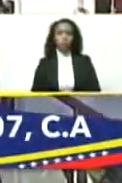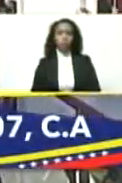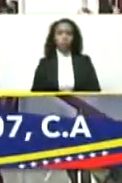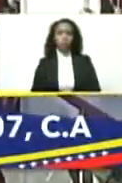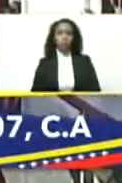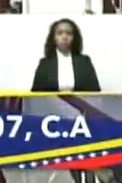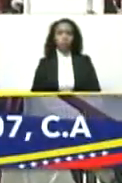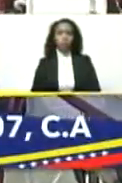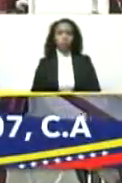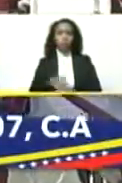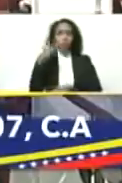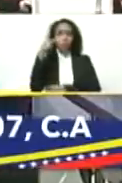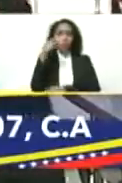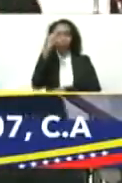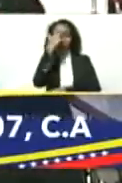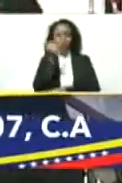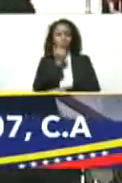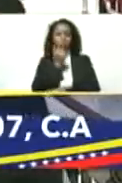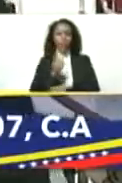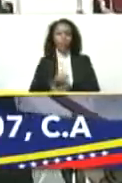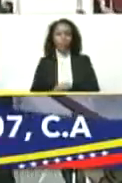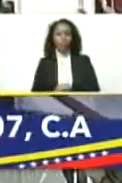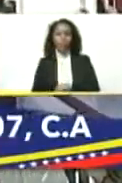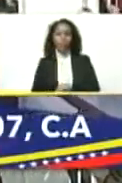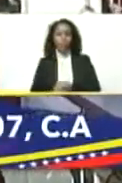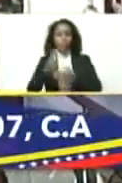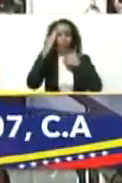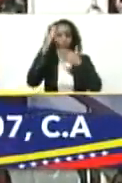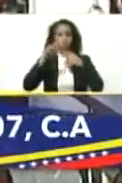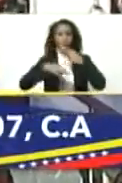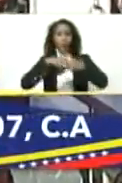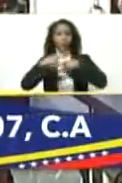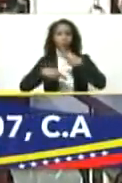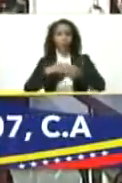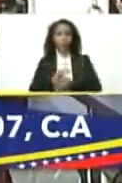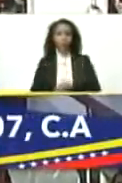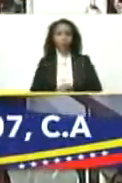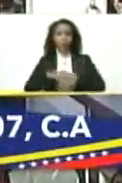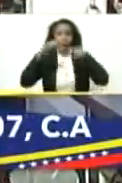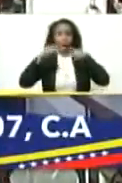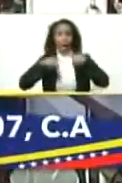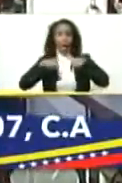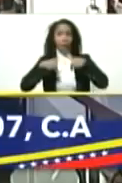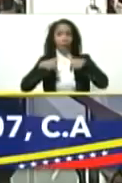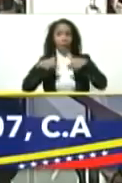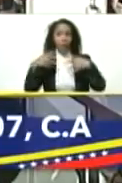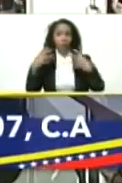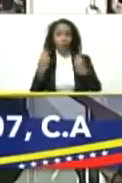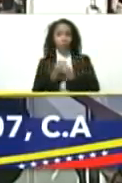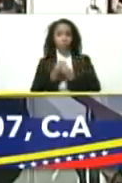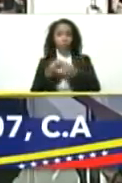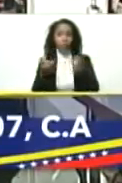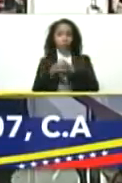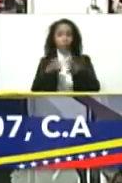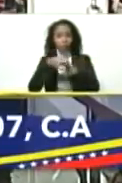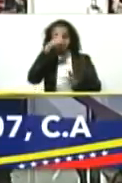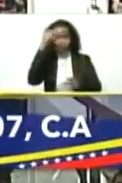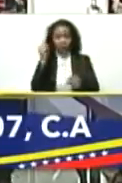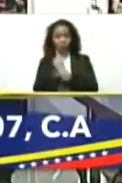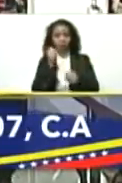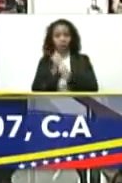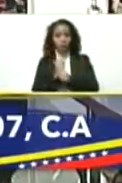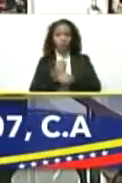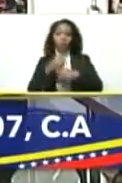Desde la parroquia Antímano, con un saludo revolucionario. Aquí con nuestro equipo de trabajo